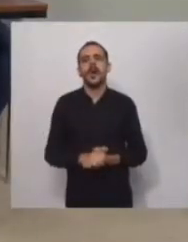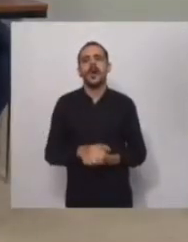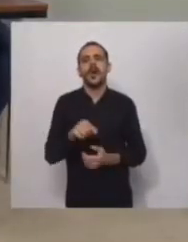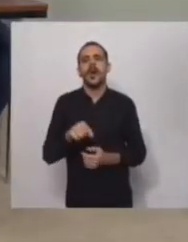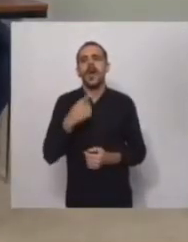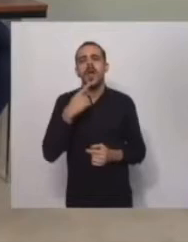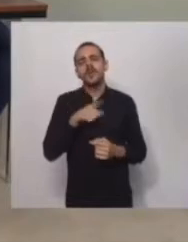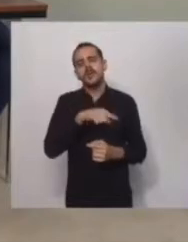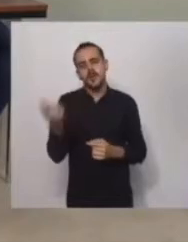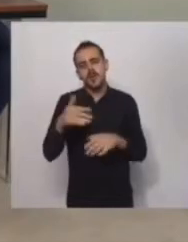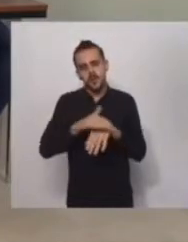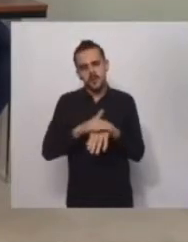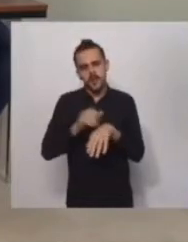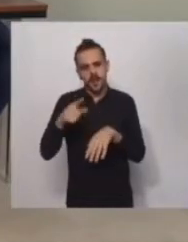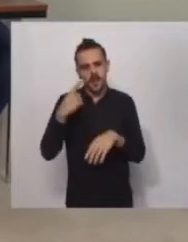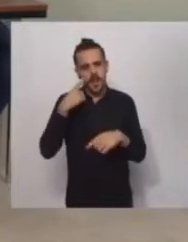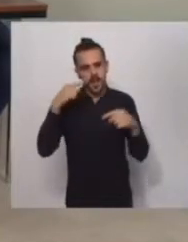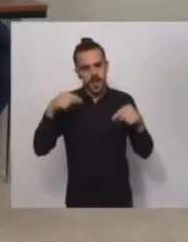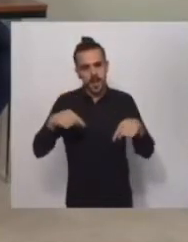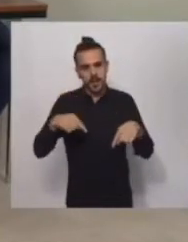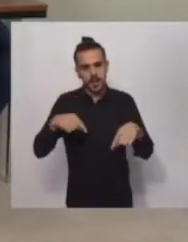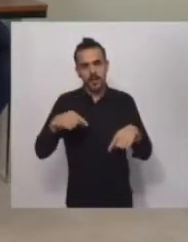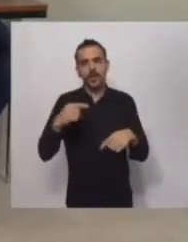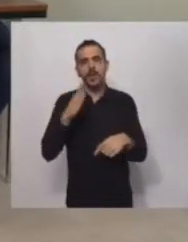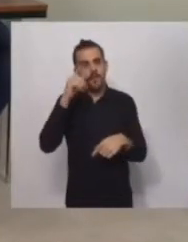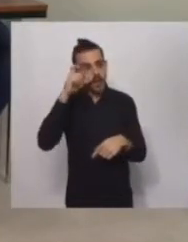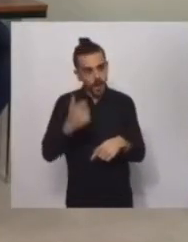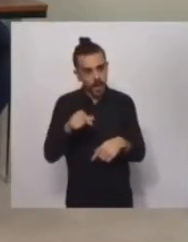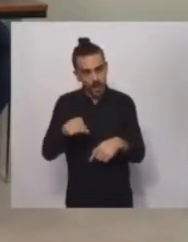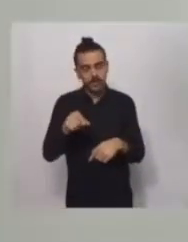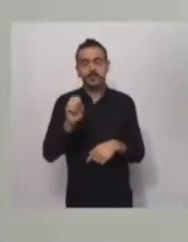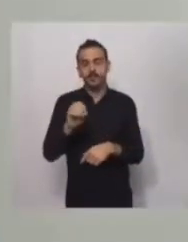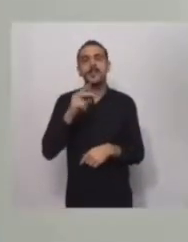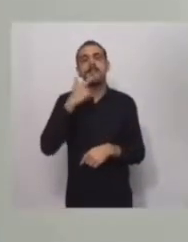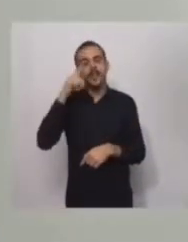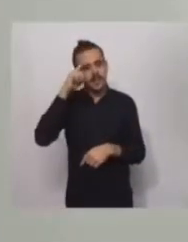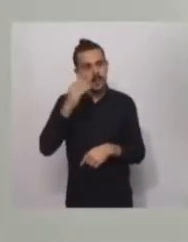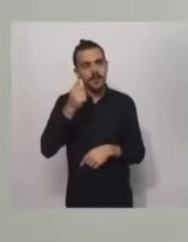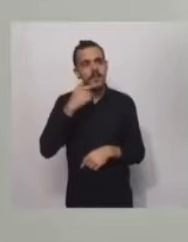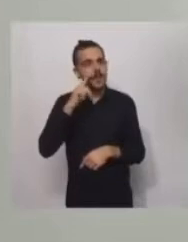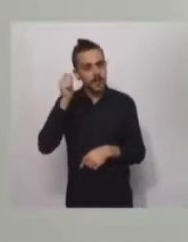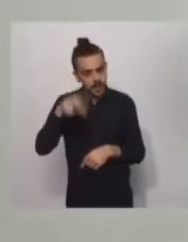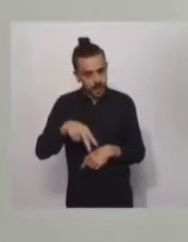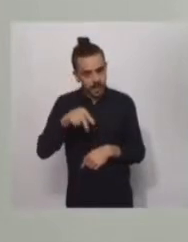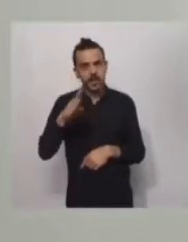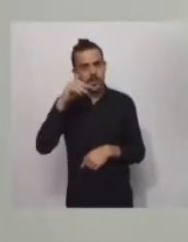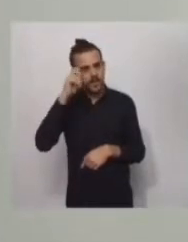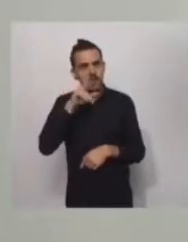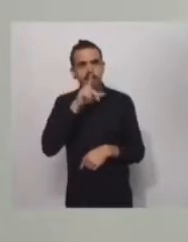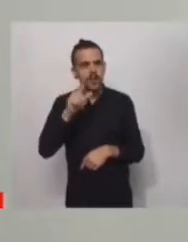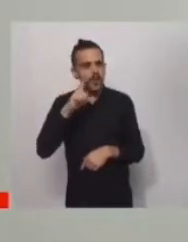organismo, buscando la funcionalidad apropiada para cada institución. En el caso del Instituto Becario,